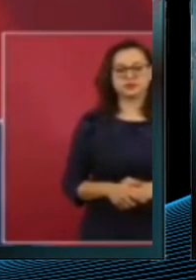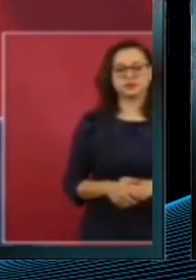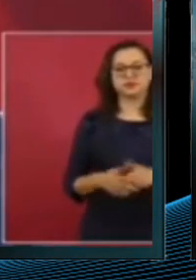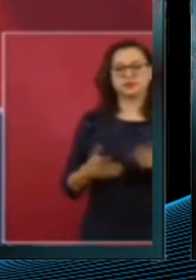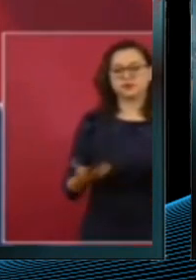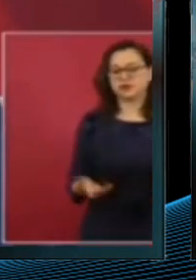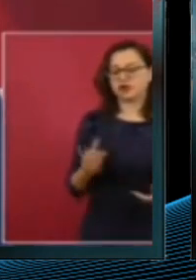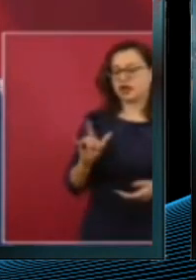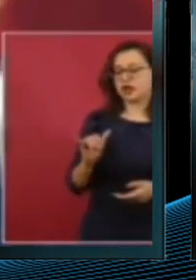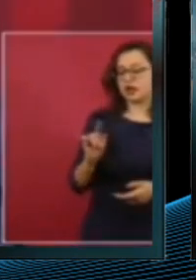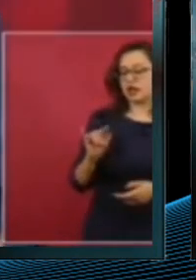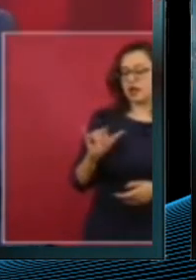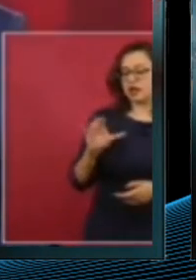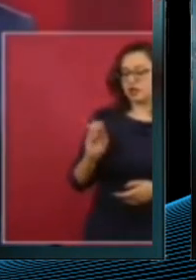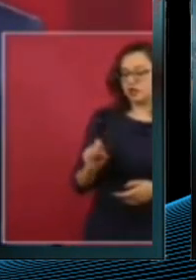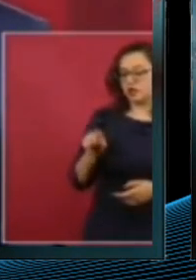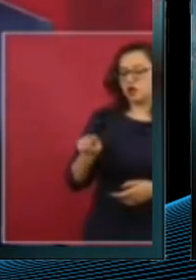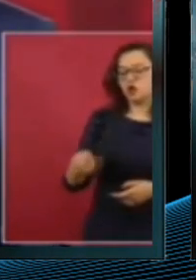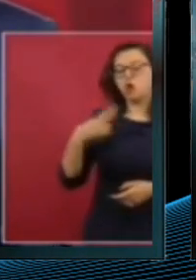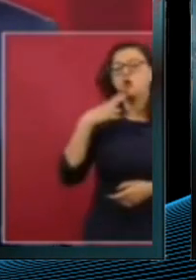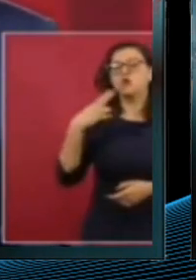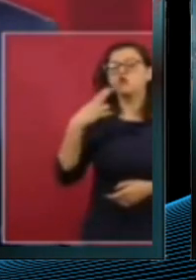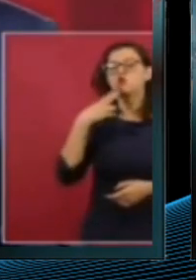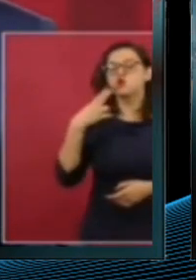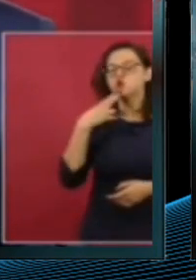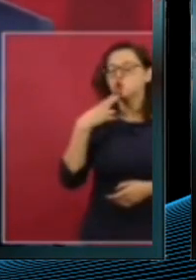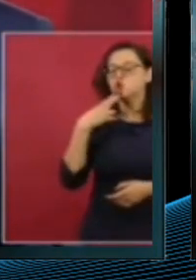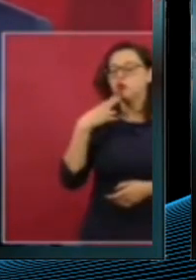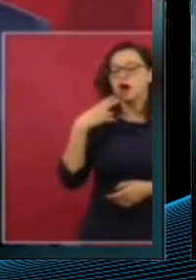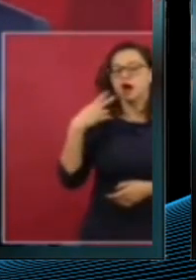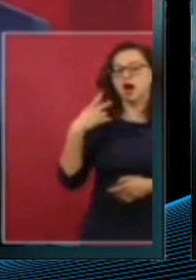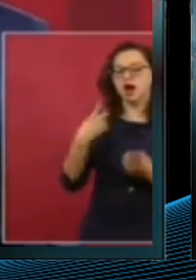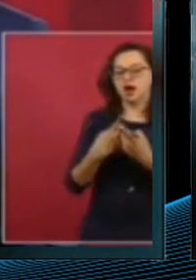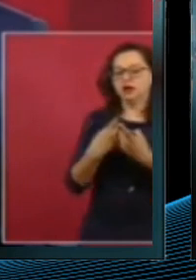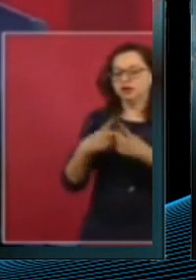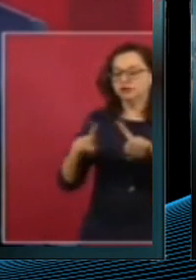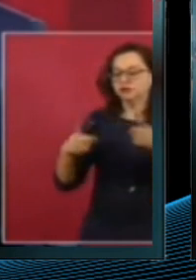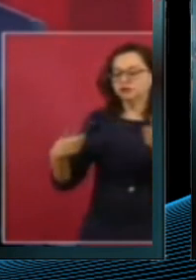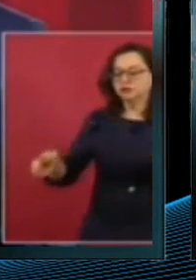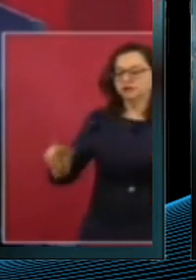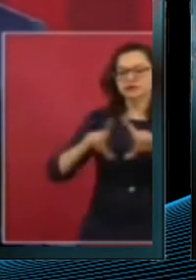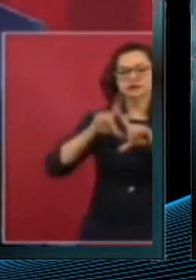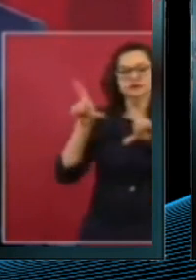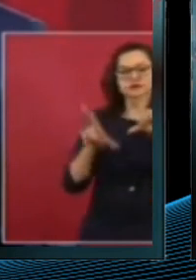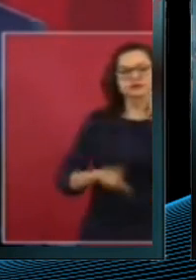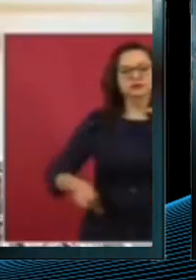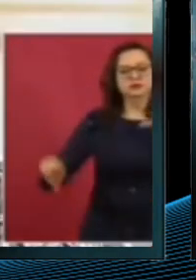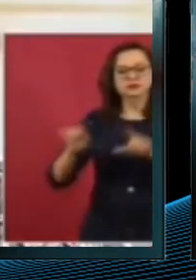se utilice para beneficio del desarrollo nacional.